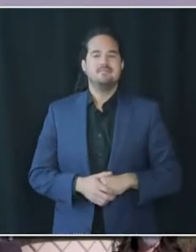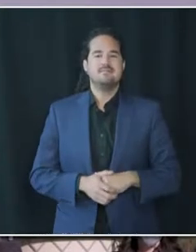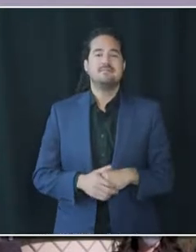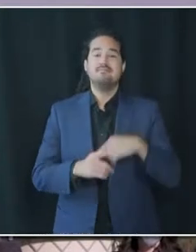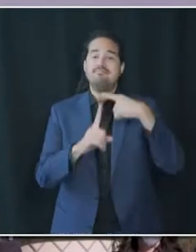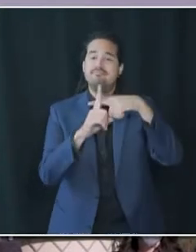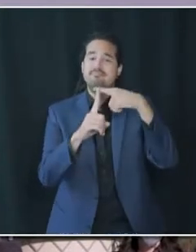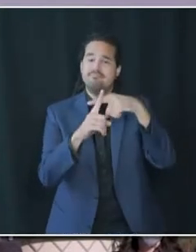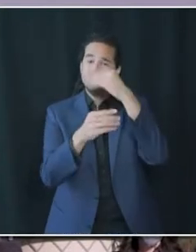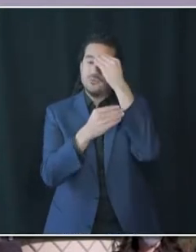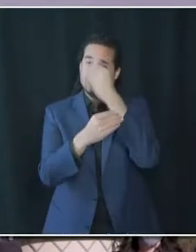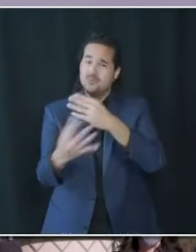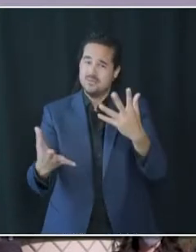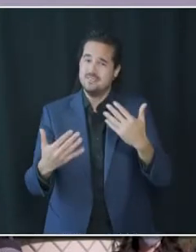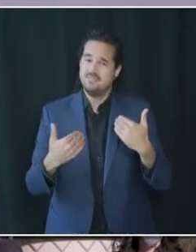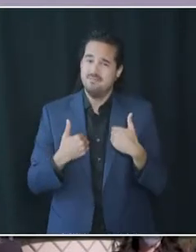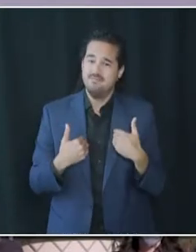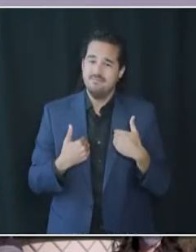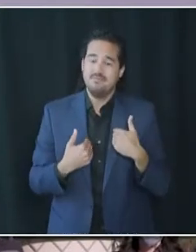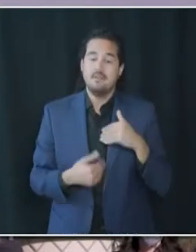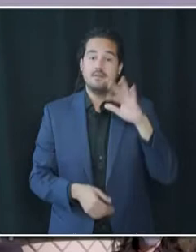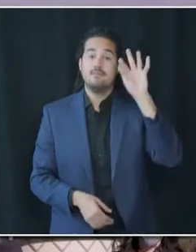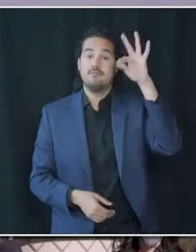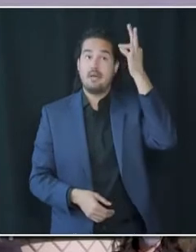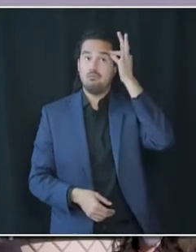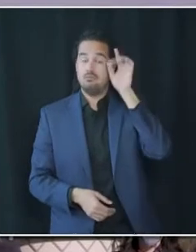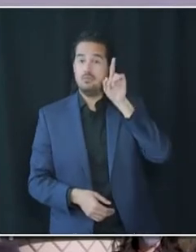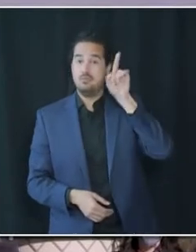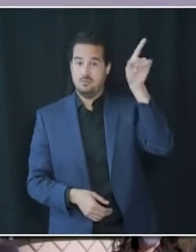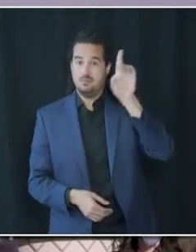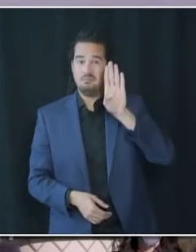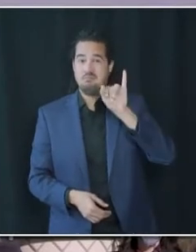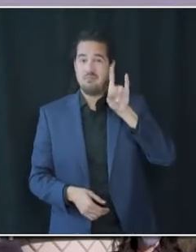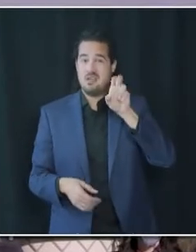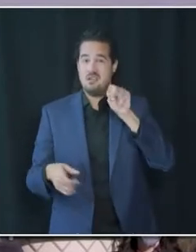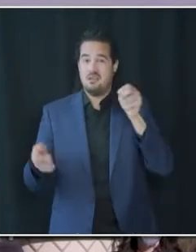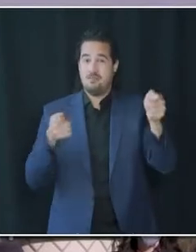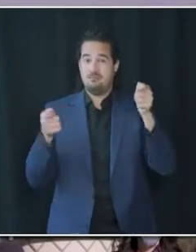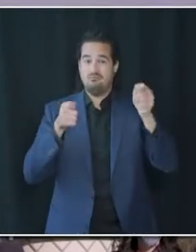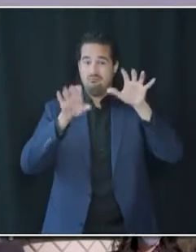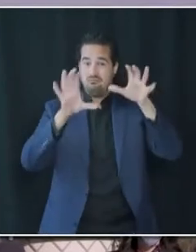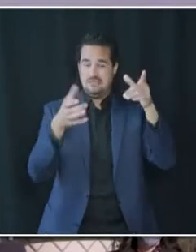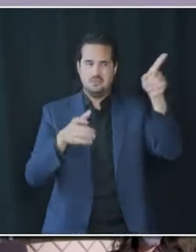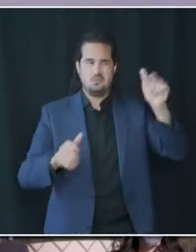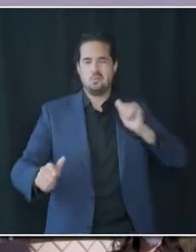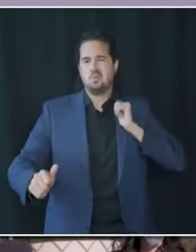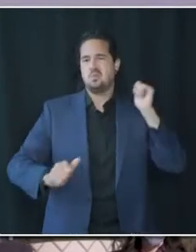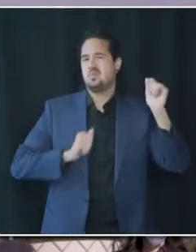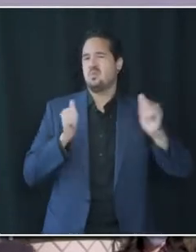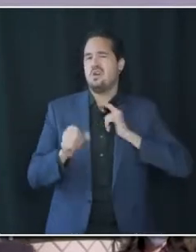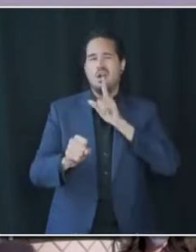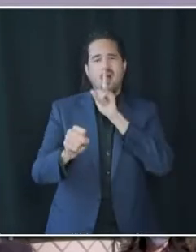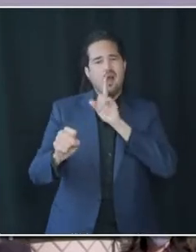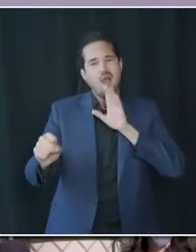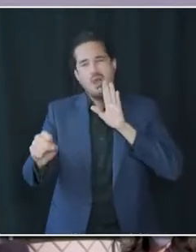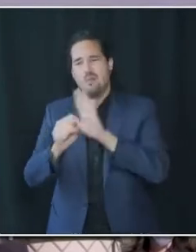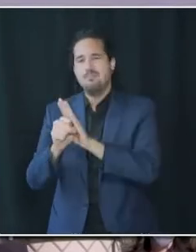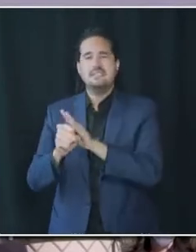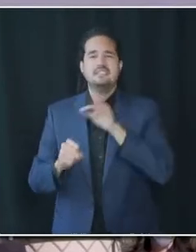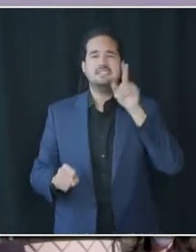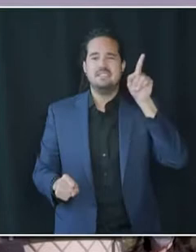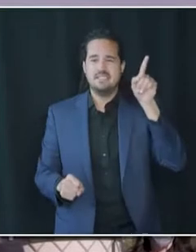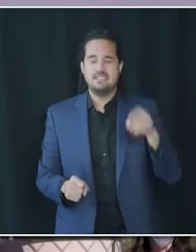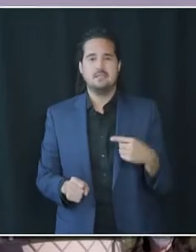noveles kirchner el gobierno general quiero anunciarles también que está haciendo lo mismo reconocemos lo que ustedes reconocen hay partes del